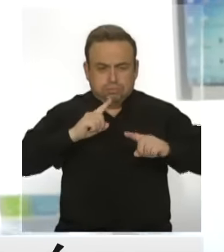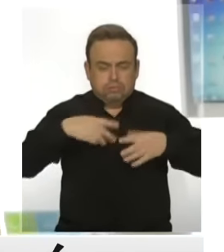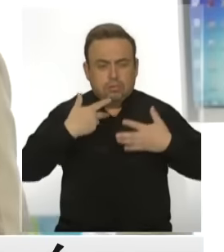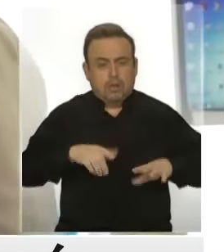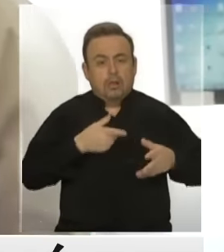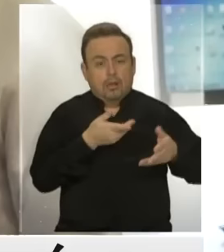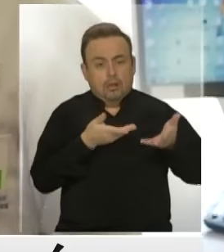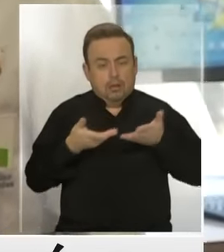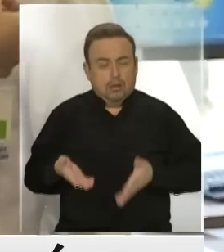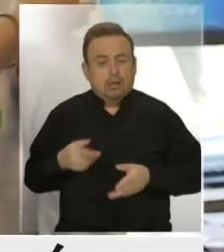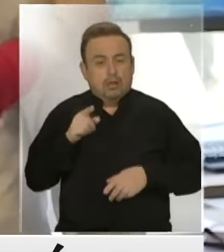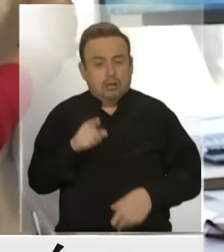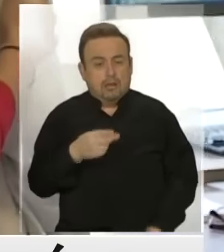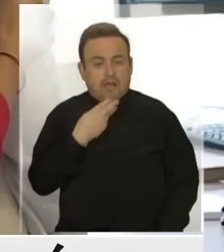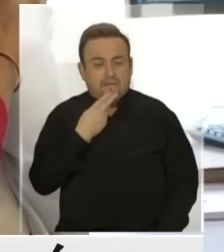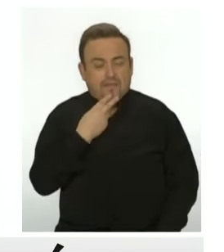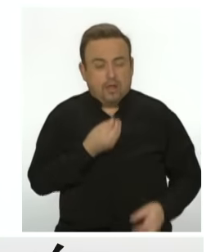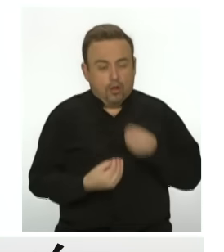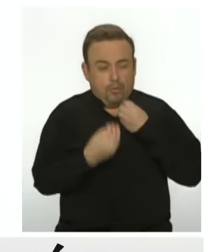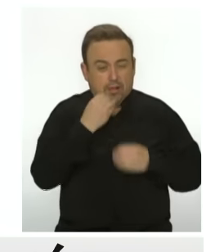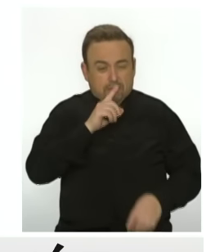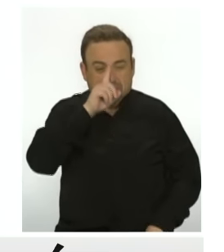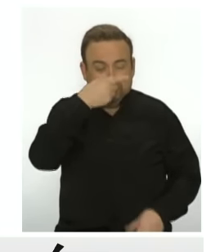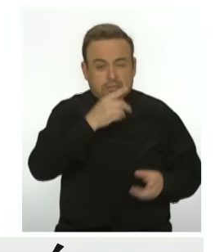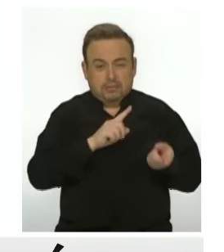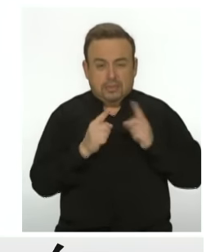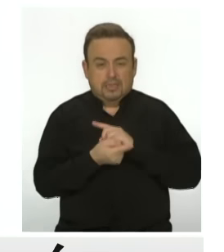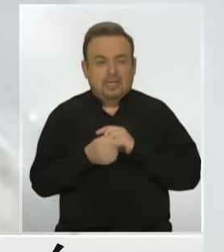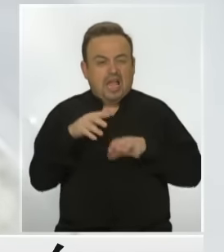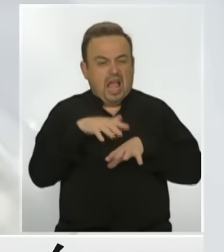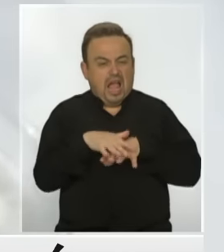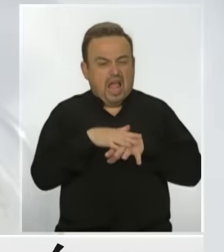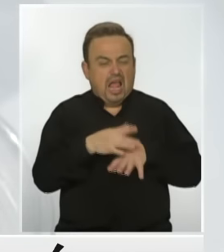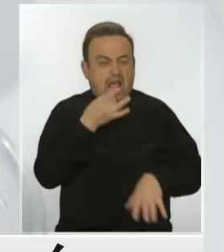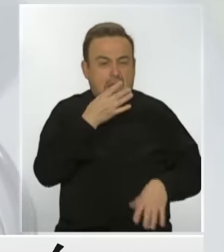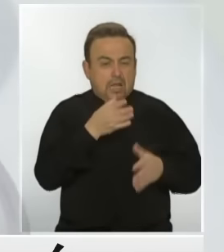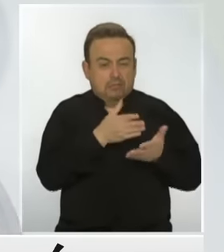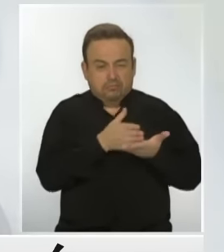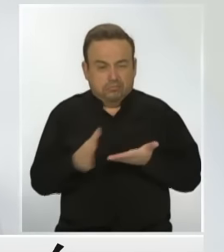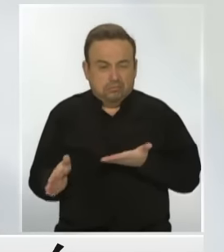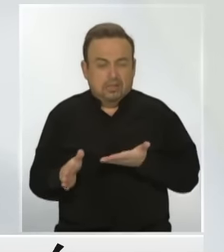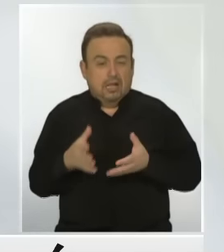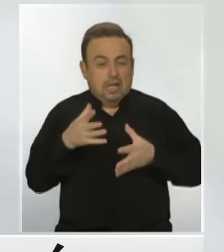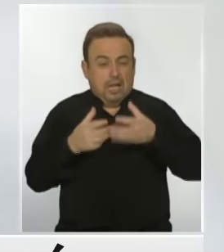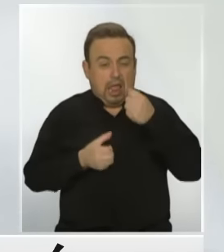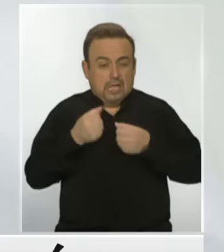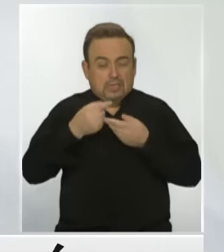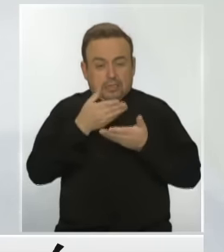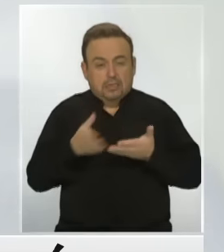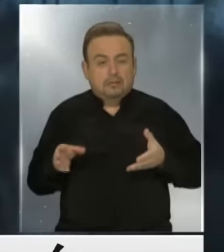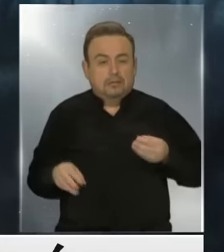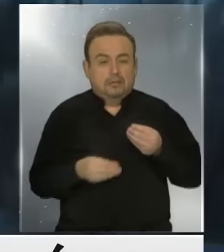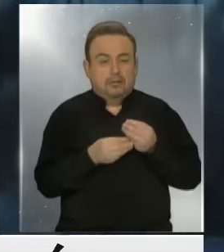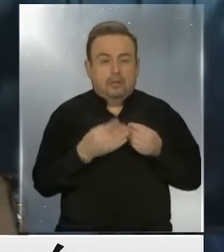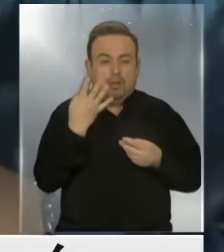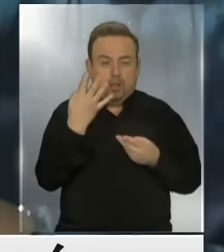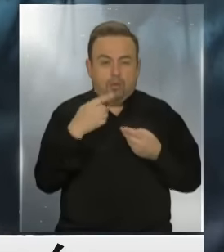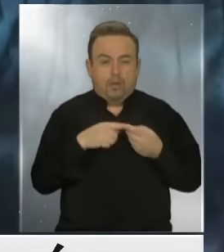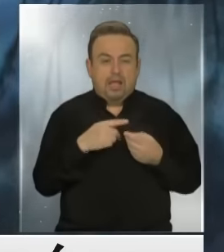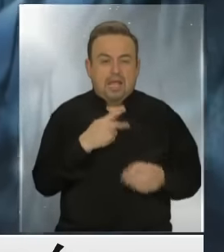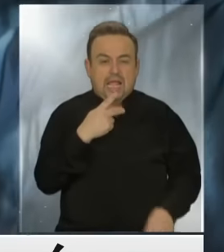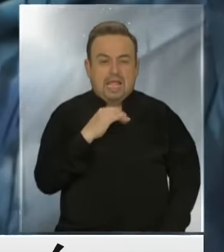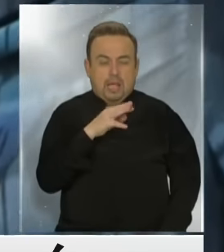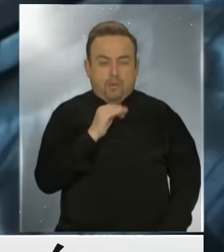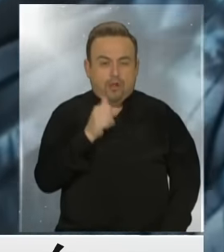le invitamos a modificar sus hábitos. Sacó las harinas, el azúcar y los lácteos e incorporó 4 kiwis